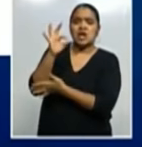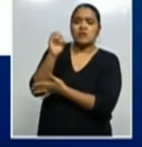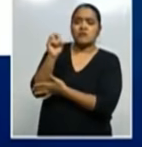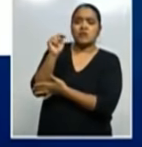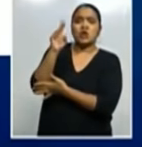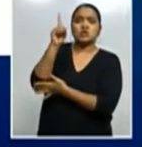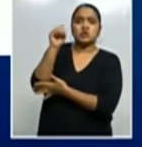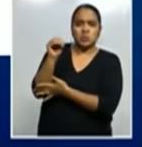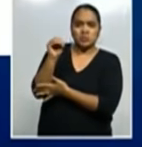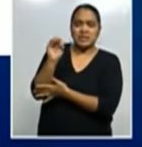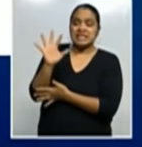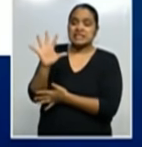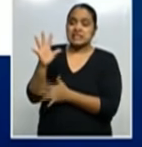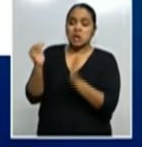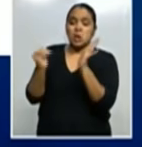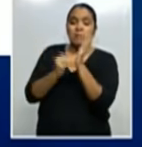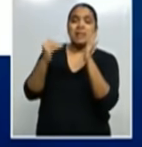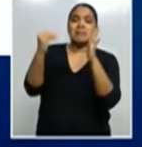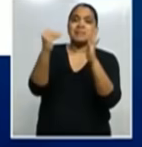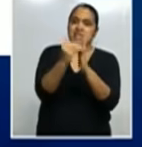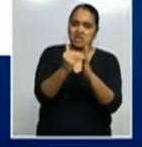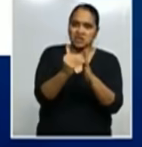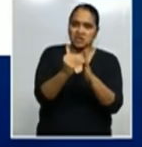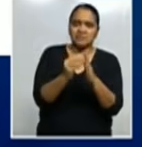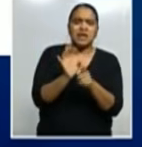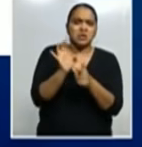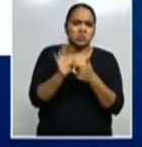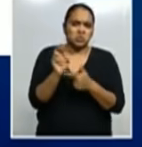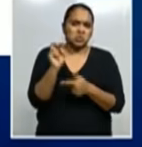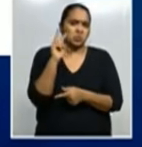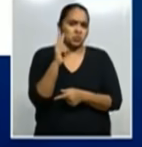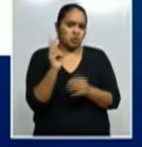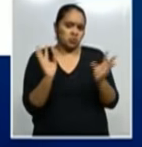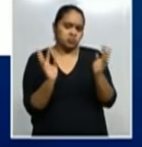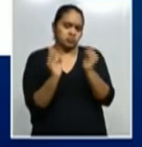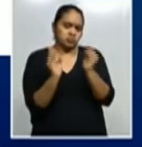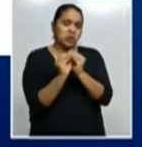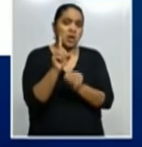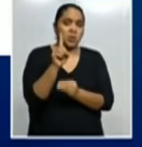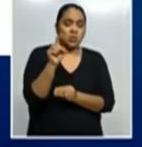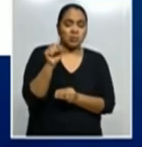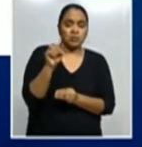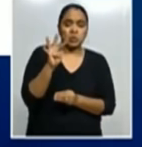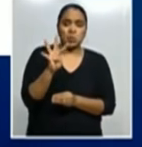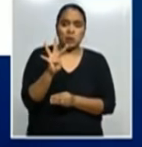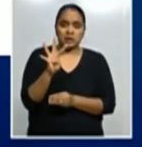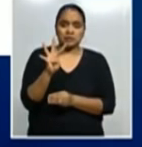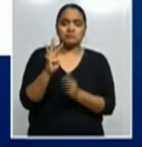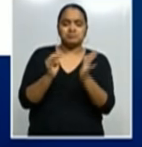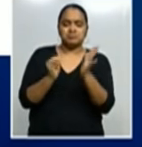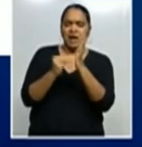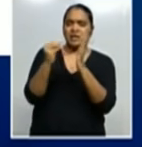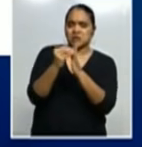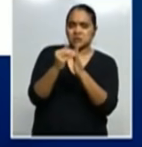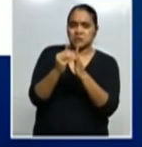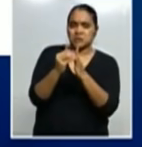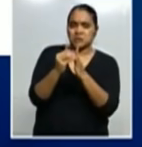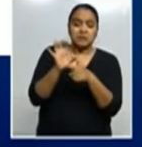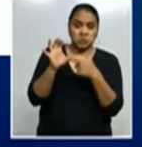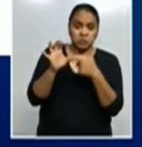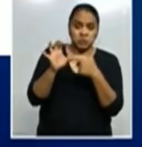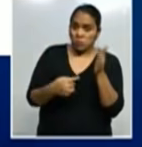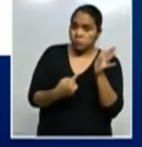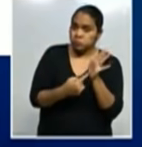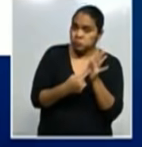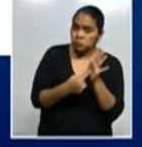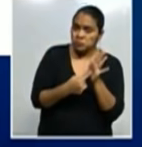casi 5,000 millones, que entre esos últimos dos representan 1.4 del PIB. En total estaríamos hablando en medidas